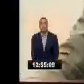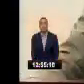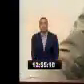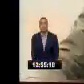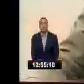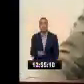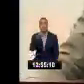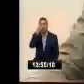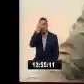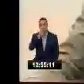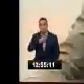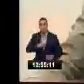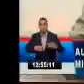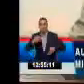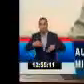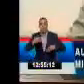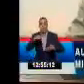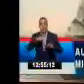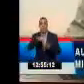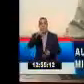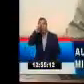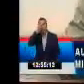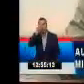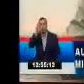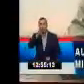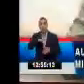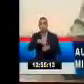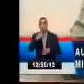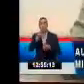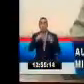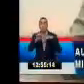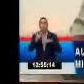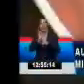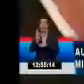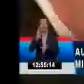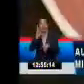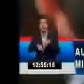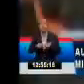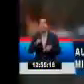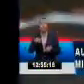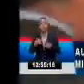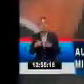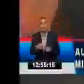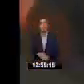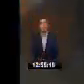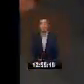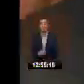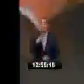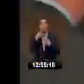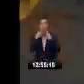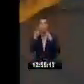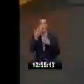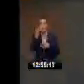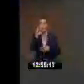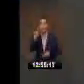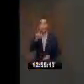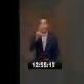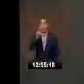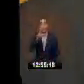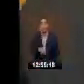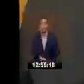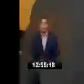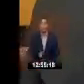La decisión de la justicia peruana de suspender el proceso de extradición se tomó el 19 de junio de 2019 y se hizo público el 15 de julio.